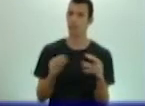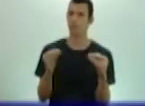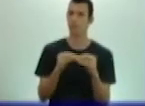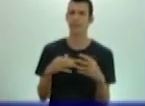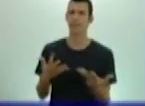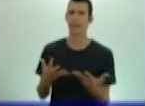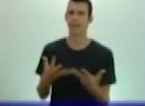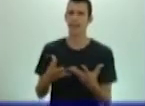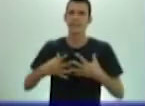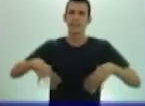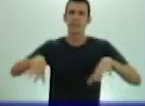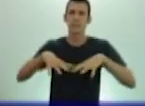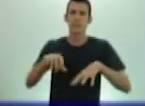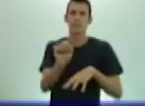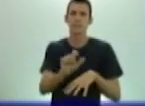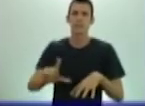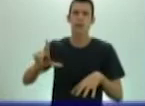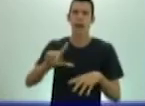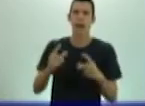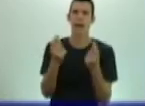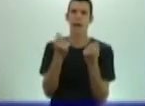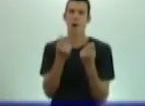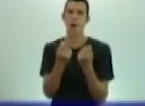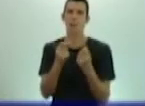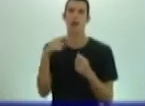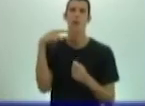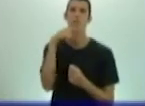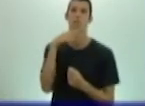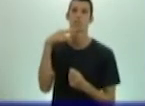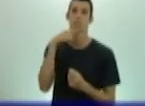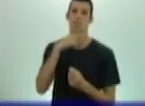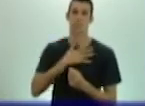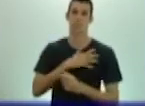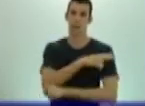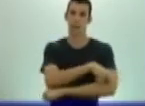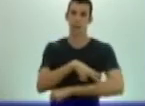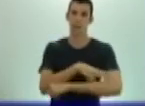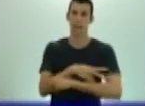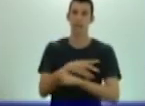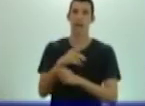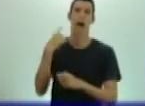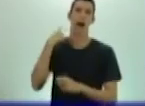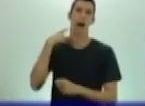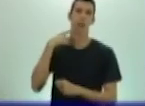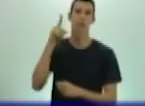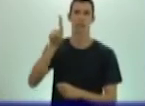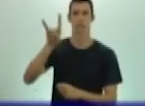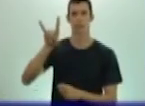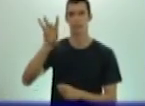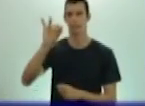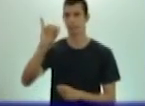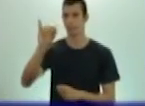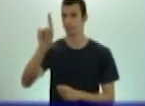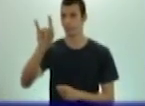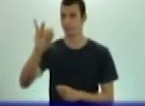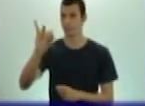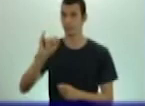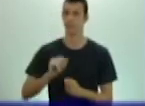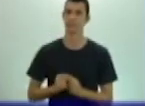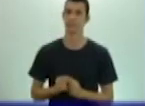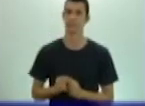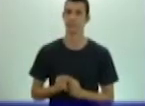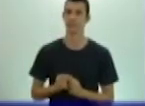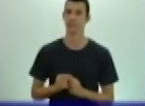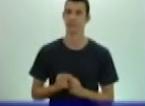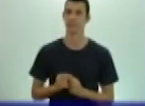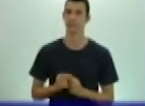para 1917. Vamos a ver también las primeras medidas de la Revolución Socialista y vamos a trabajar también de manera importante la